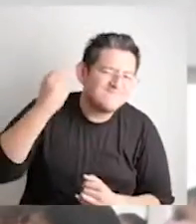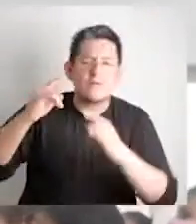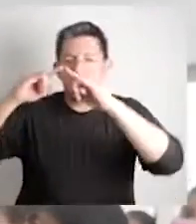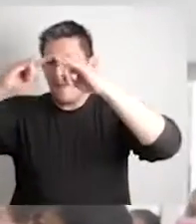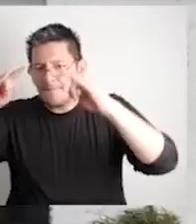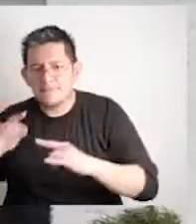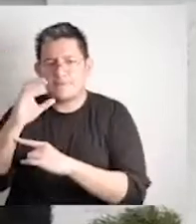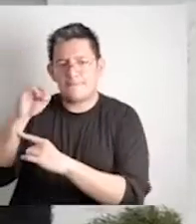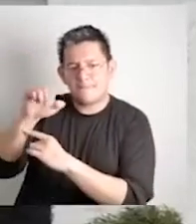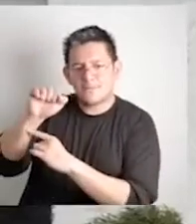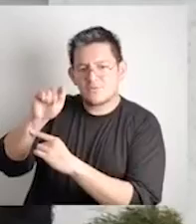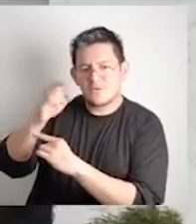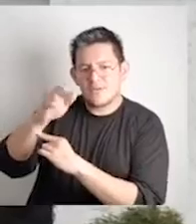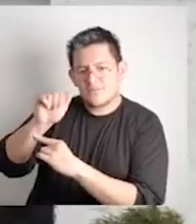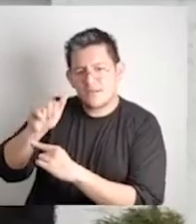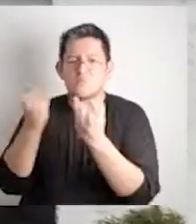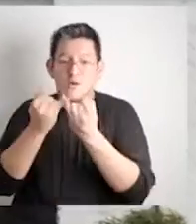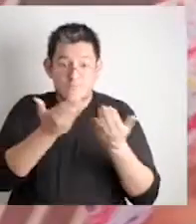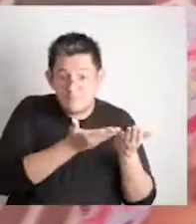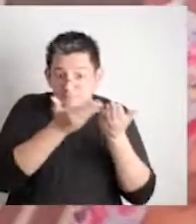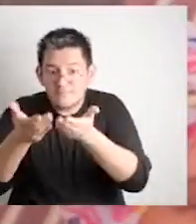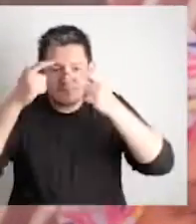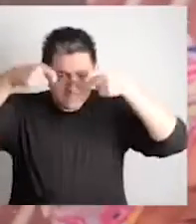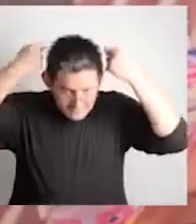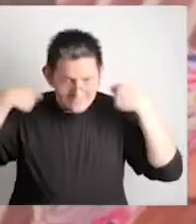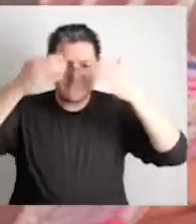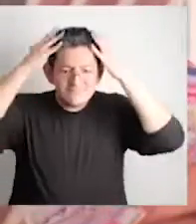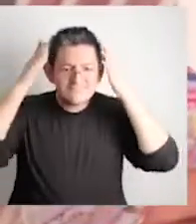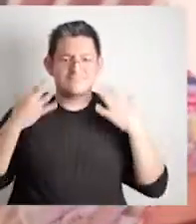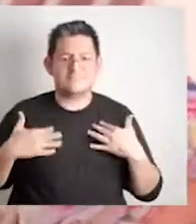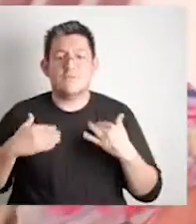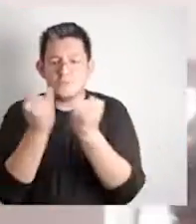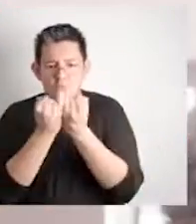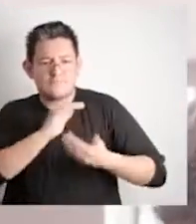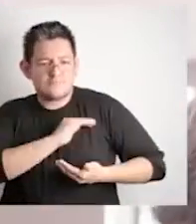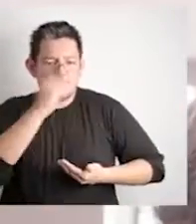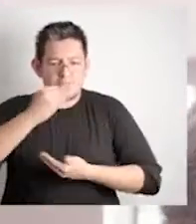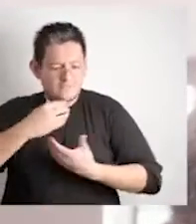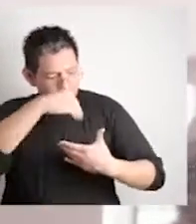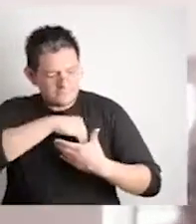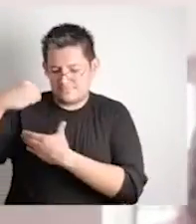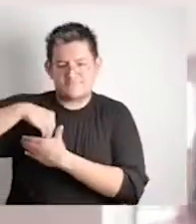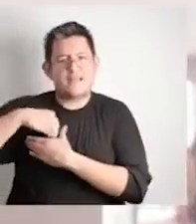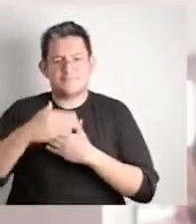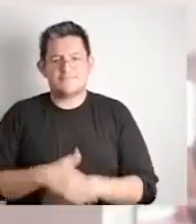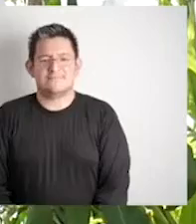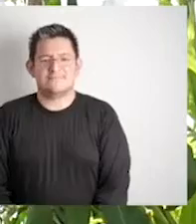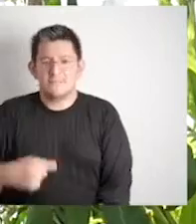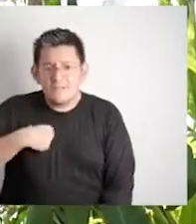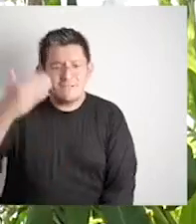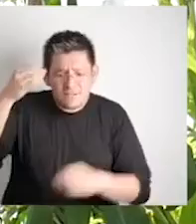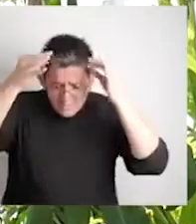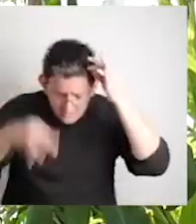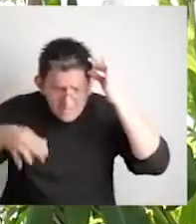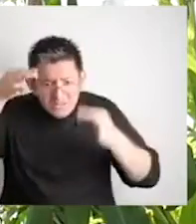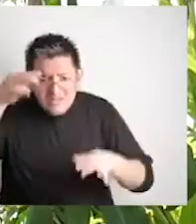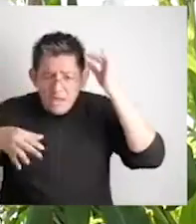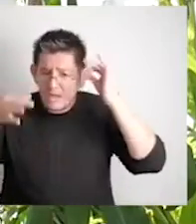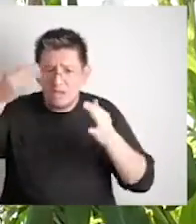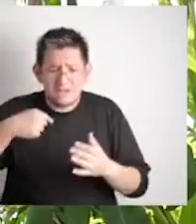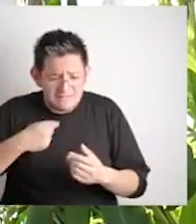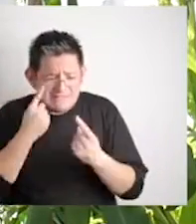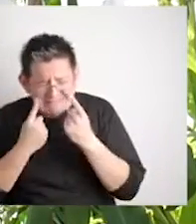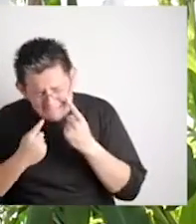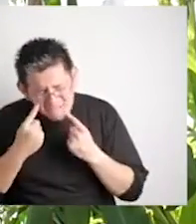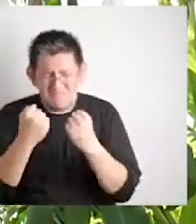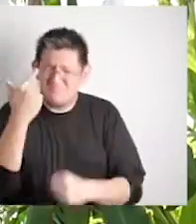conferencias, campañas de mastografía, así como de entrega de pelucas oncológicas y de prótesis mamarias artesanales. A mí se me cayó mi cabello